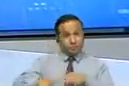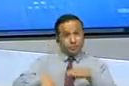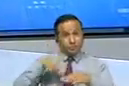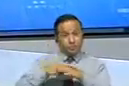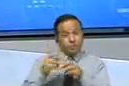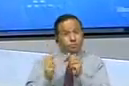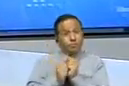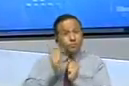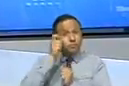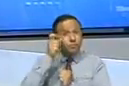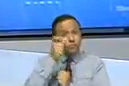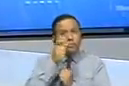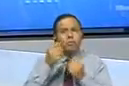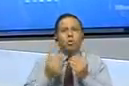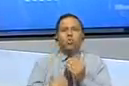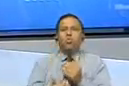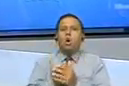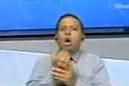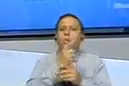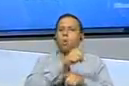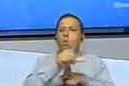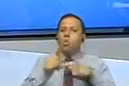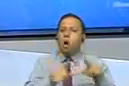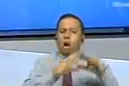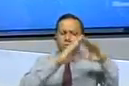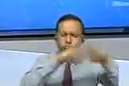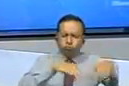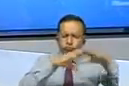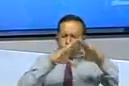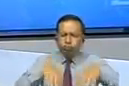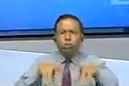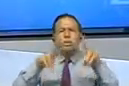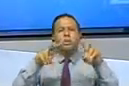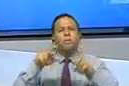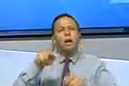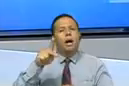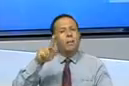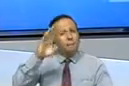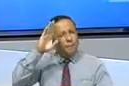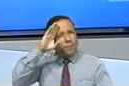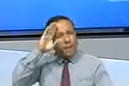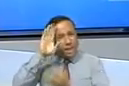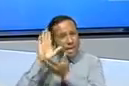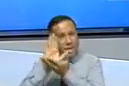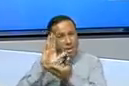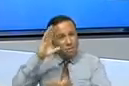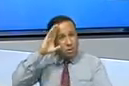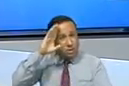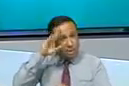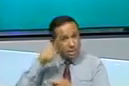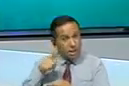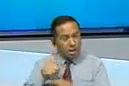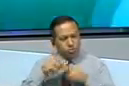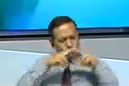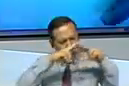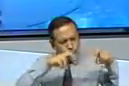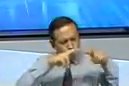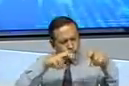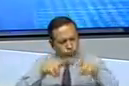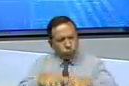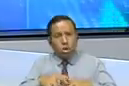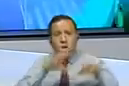Fiscalía realizaron nuevos allanamientos en el caso Ispol. No hubo detenidos, pero en las intervenciones se obtuvo información en torno